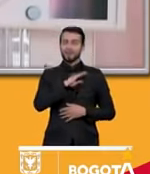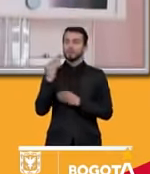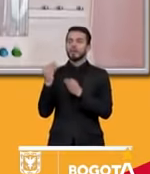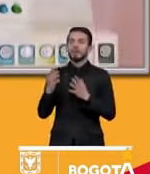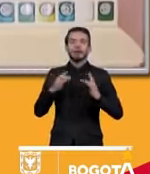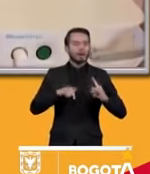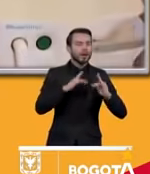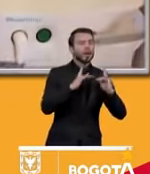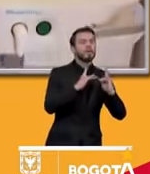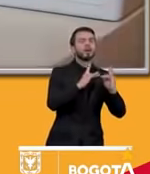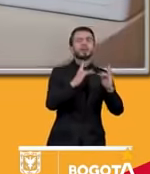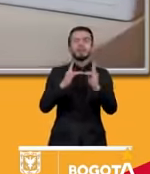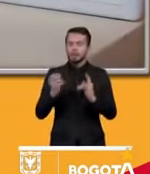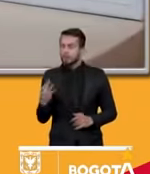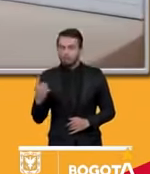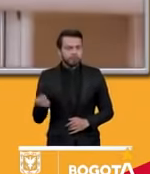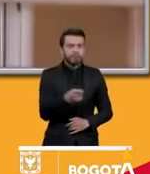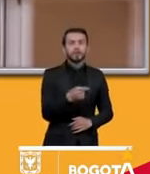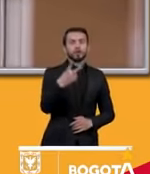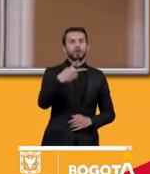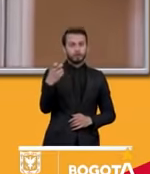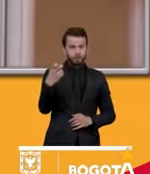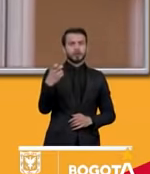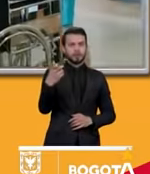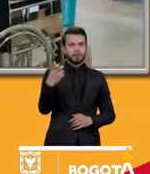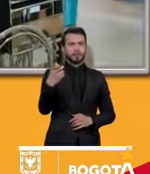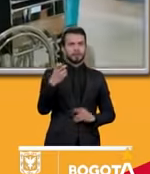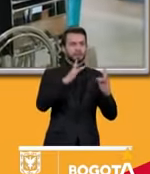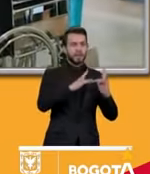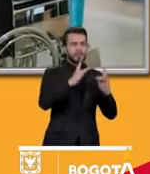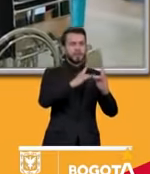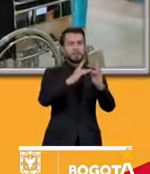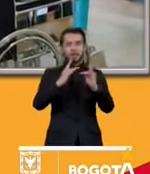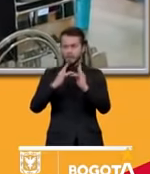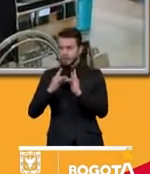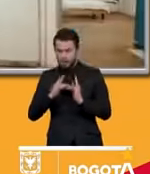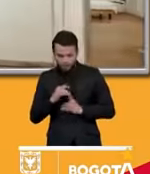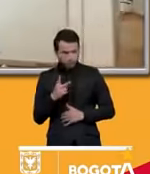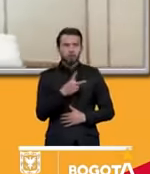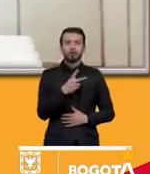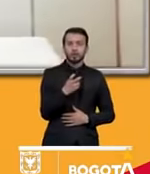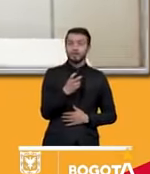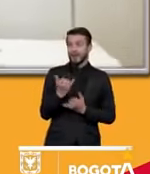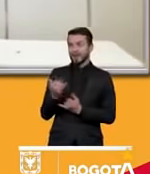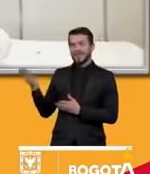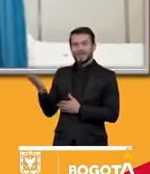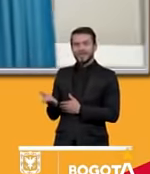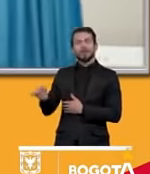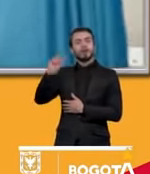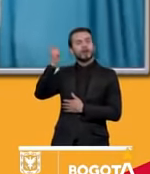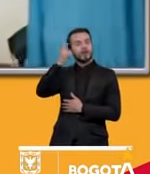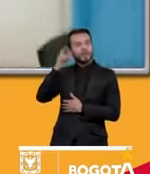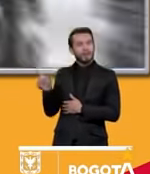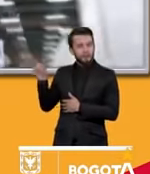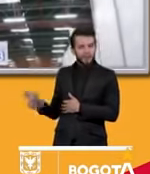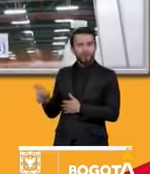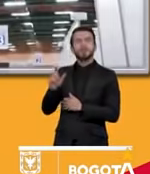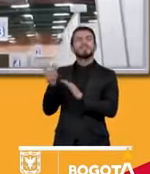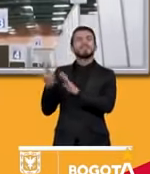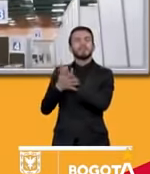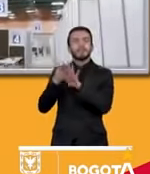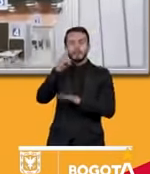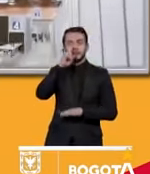medida en que las necesite, aunque han hecho una también expansión extraordinaria. Ahorita nos va a contar el señor gobernador cómo ha sido